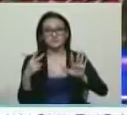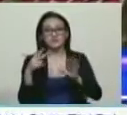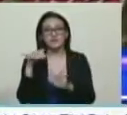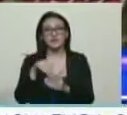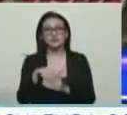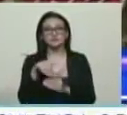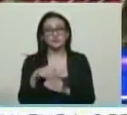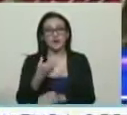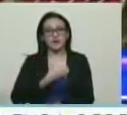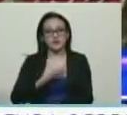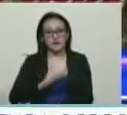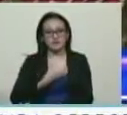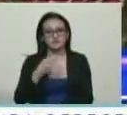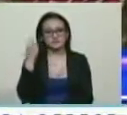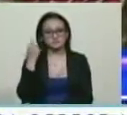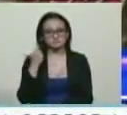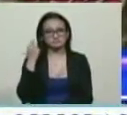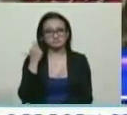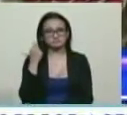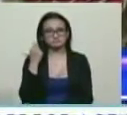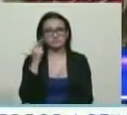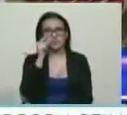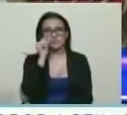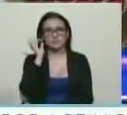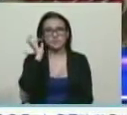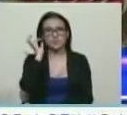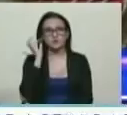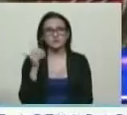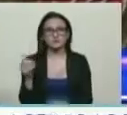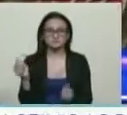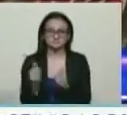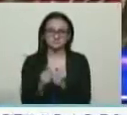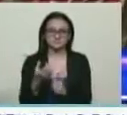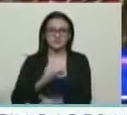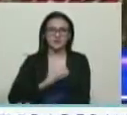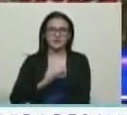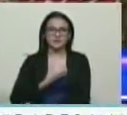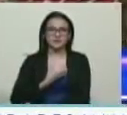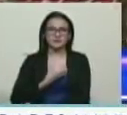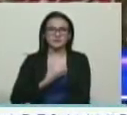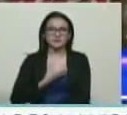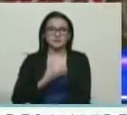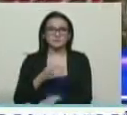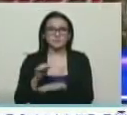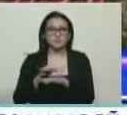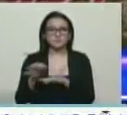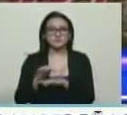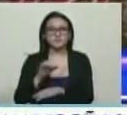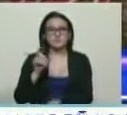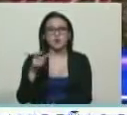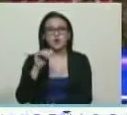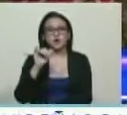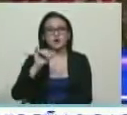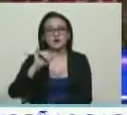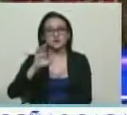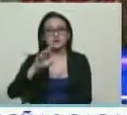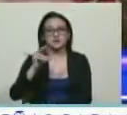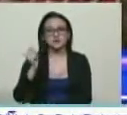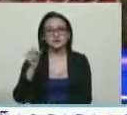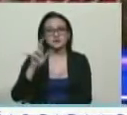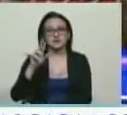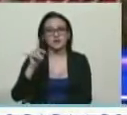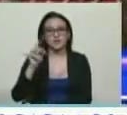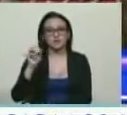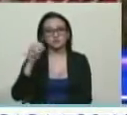elecciones de alcaldes y alcaldesa. Nos acompaña el alcalde del municipio Girardot, Pedro Bastidas, a quien saludamos y saludamos a